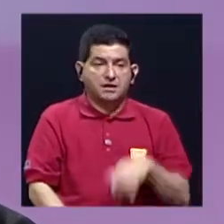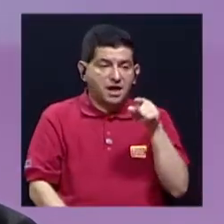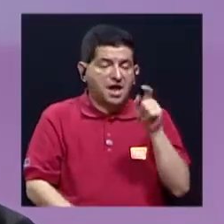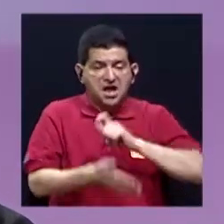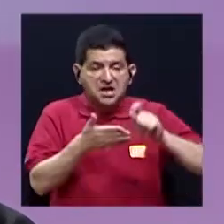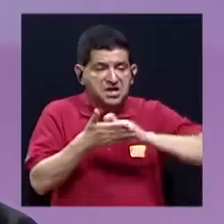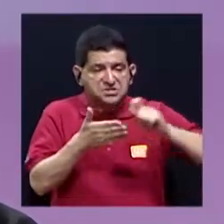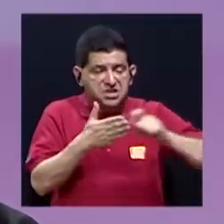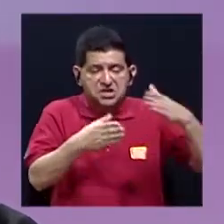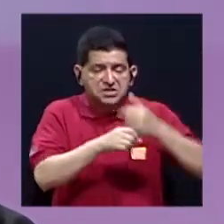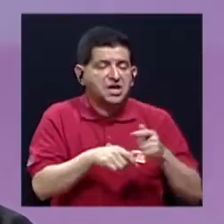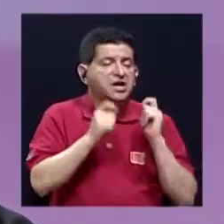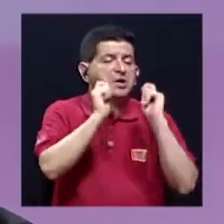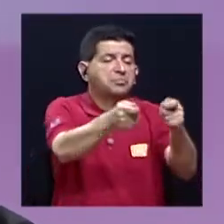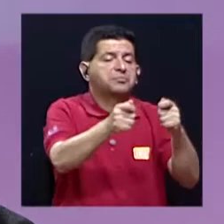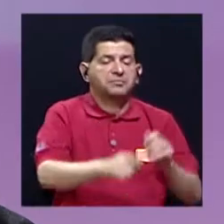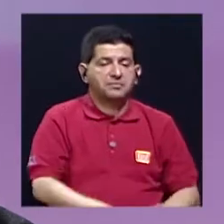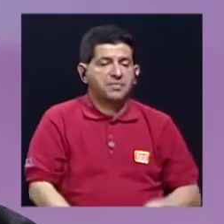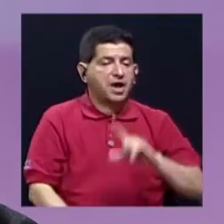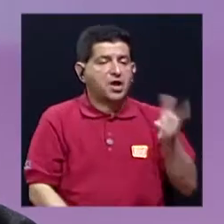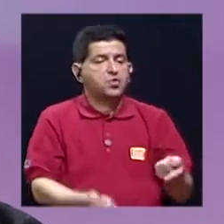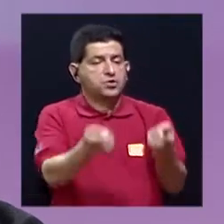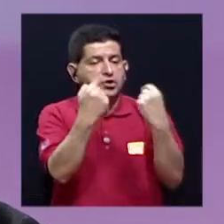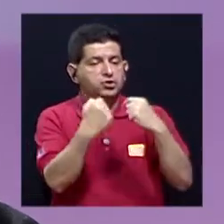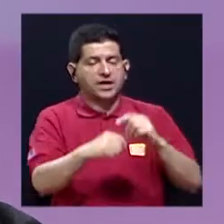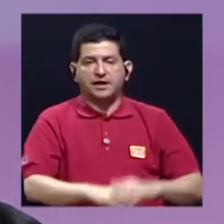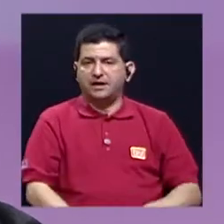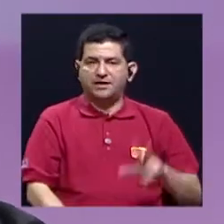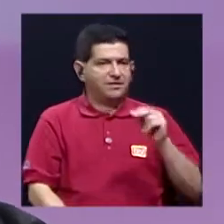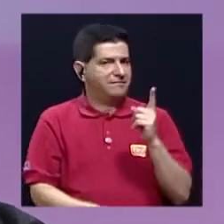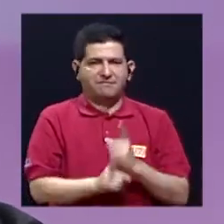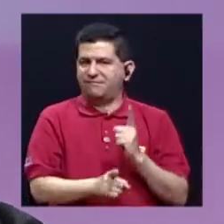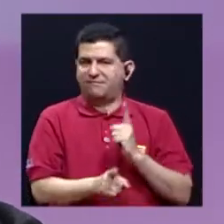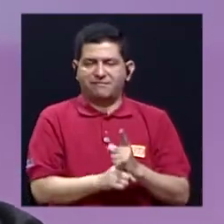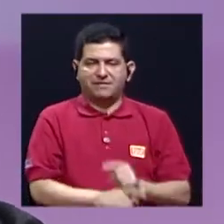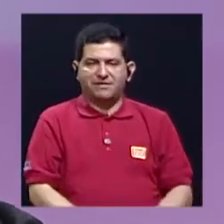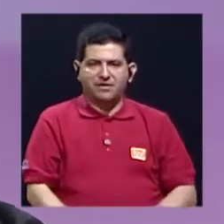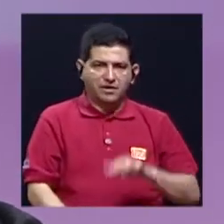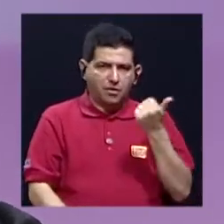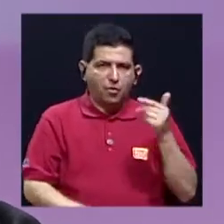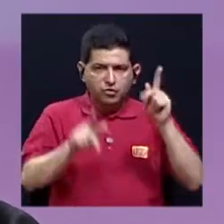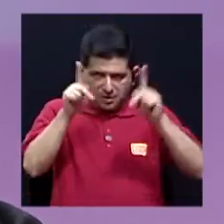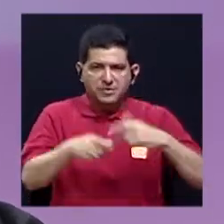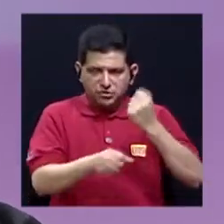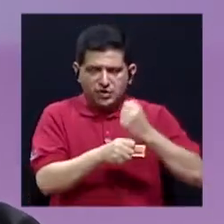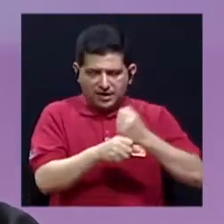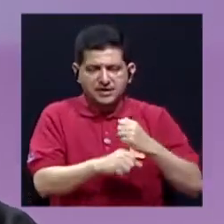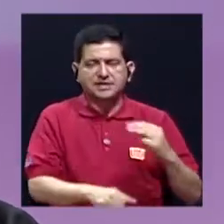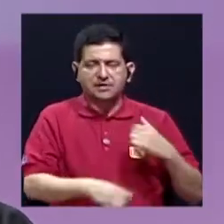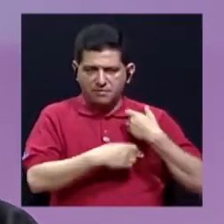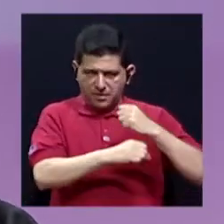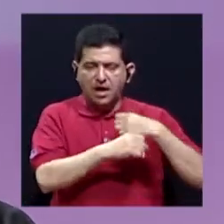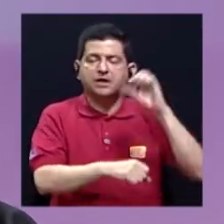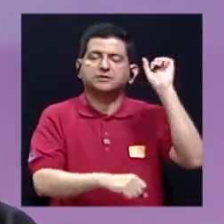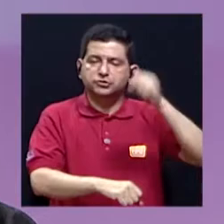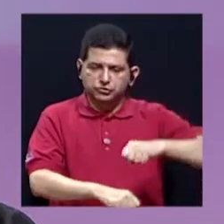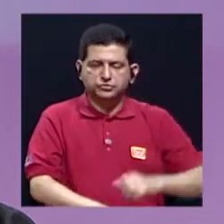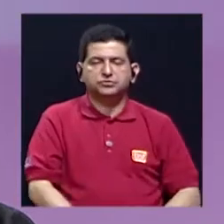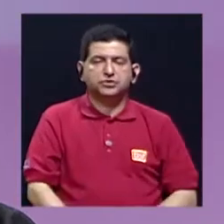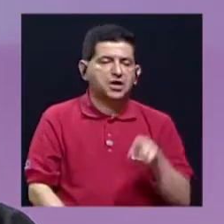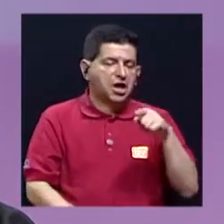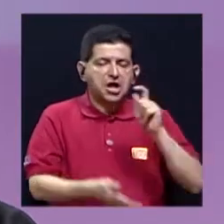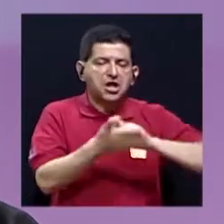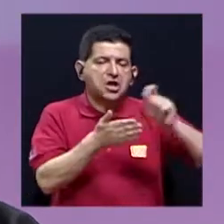la que hace el informe, tome, usted trae eso el lunes. O sea, no es eso. La secretaria, entonces, otra regidora, sí, entonces que haga